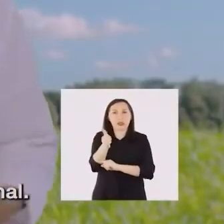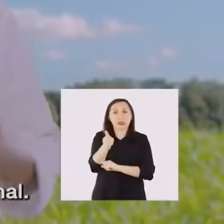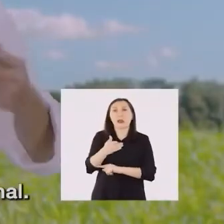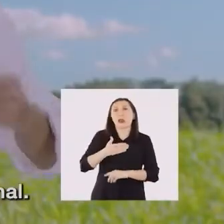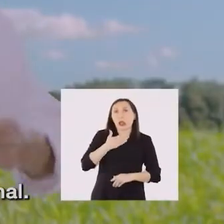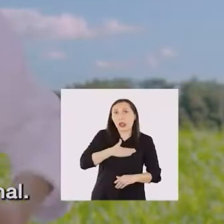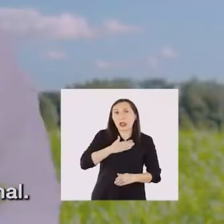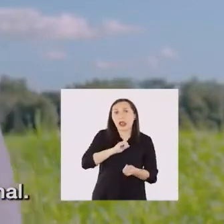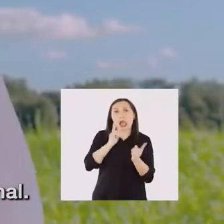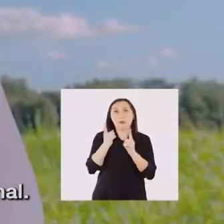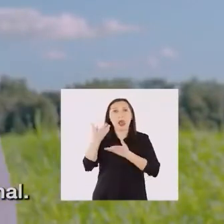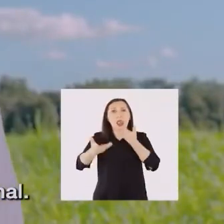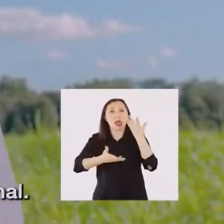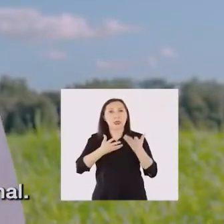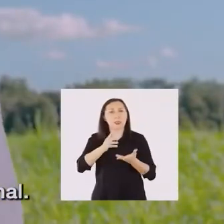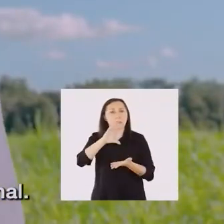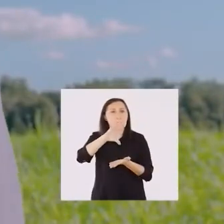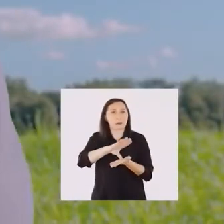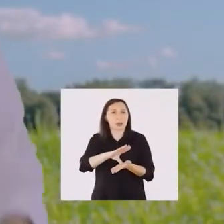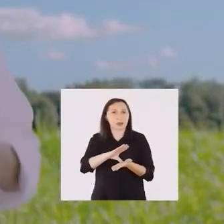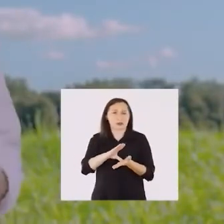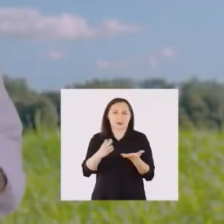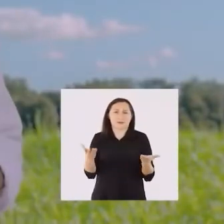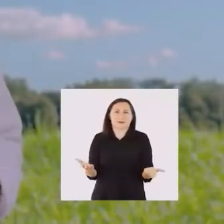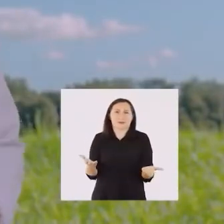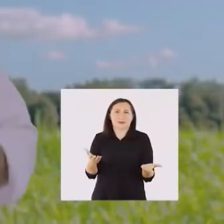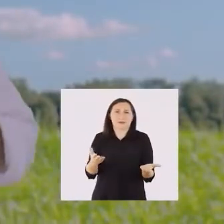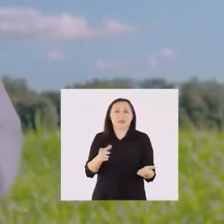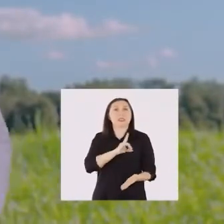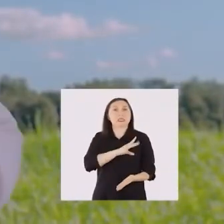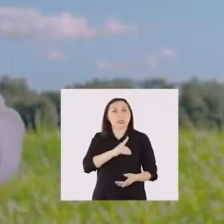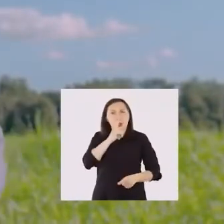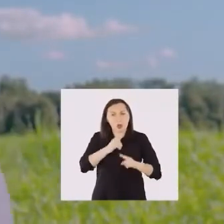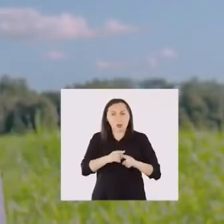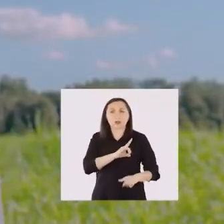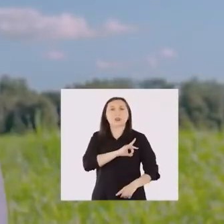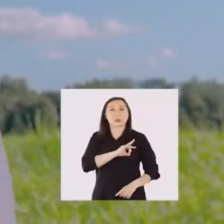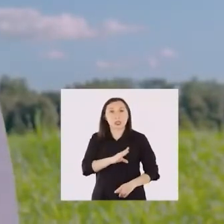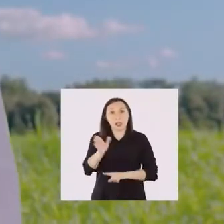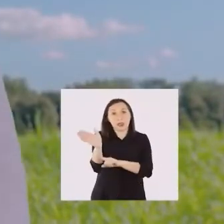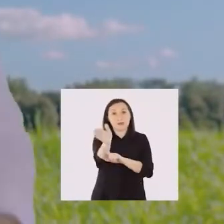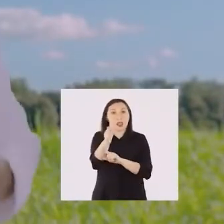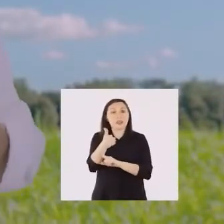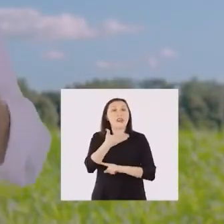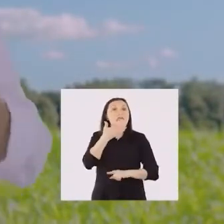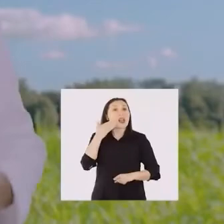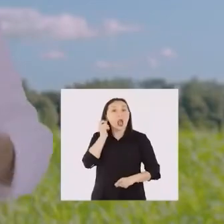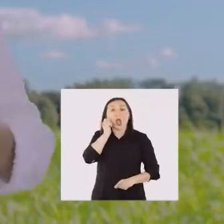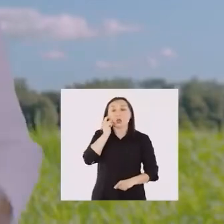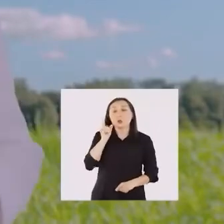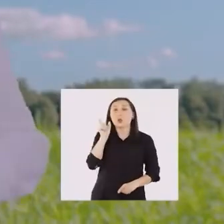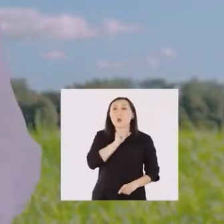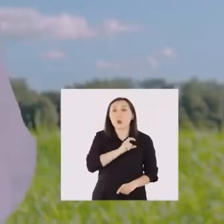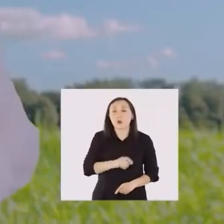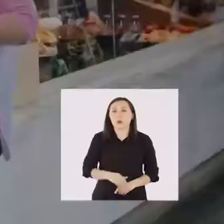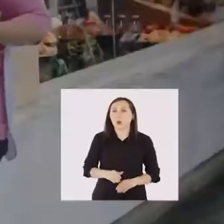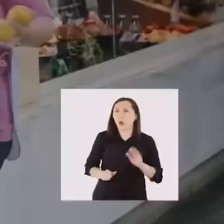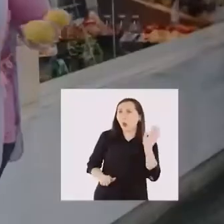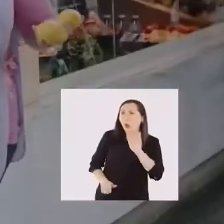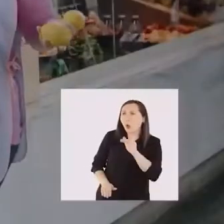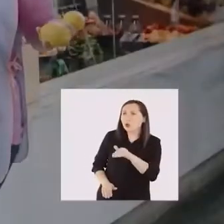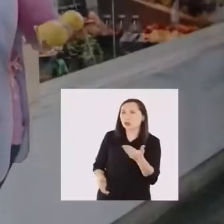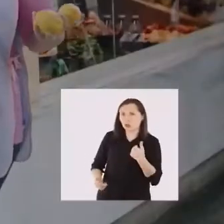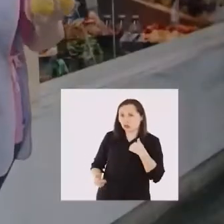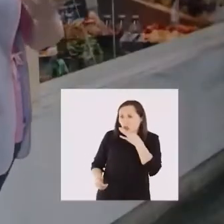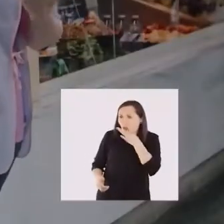bandera y nos quieren cambiar la canción nacional. Señores, Chile se llama Chile y la bandera es blanco, azul y rojo.